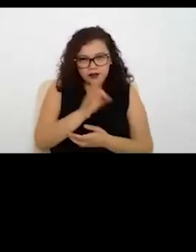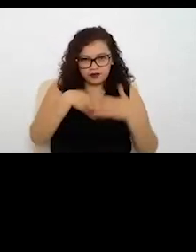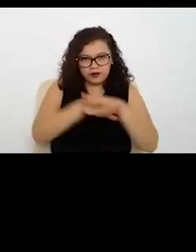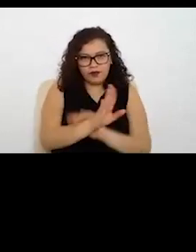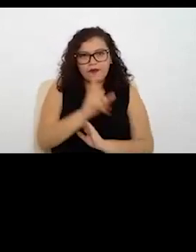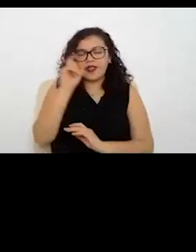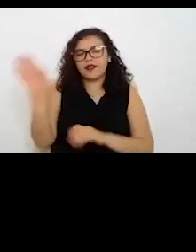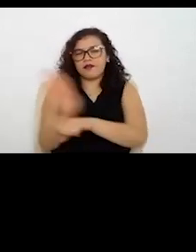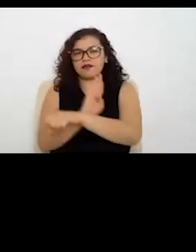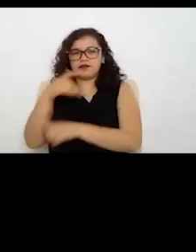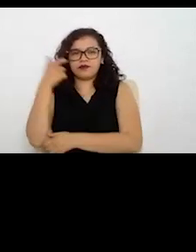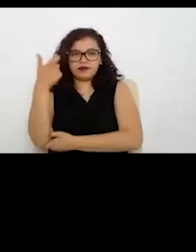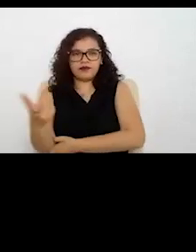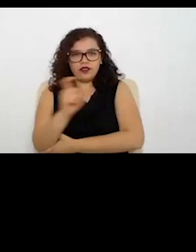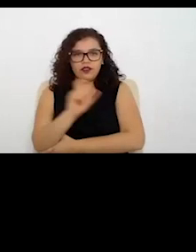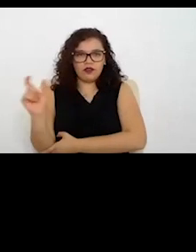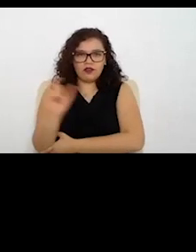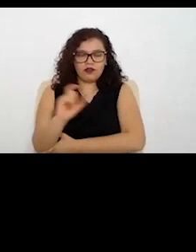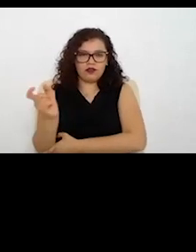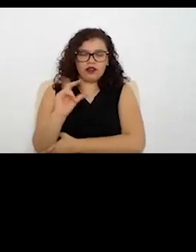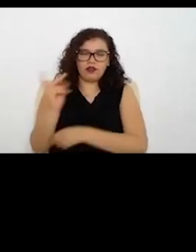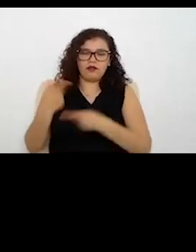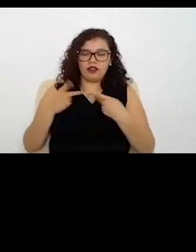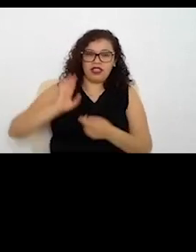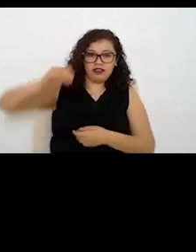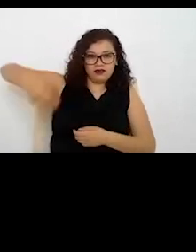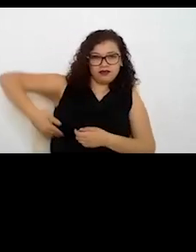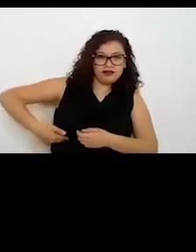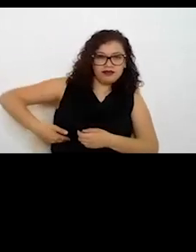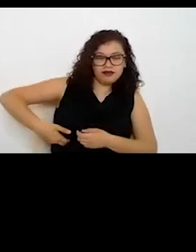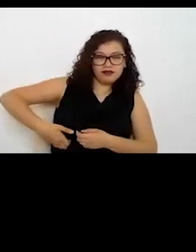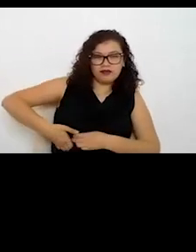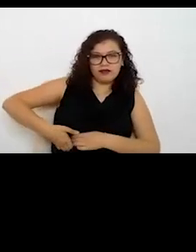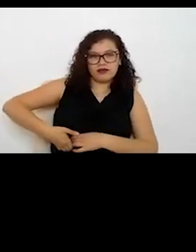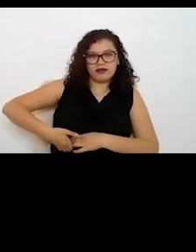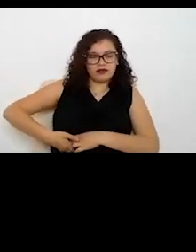beneficios económicos, cuando es el caso, por ejemplo, que alguien se lastima, pues te dan un